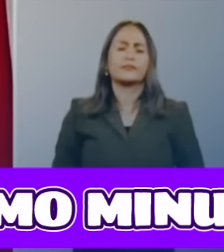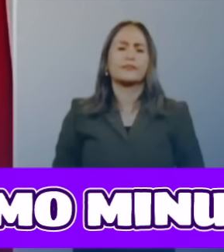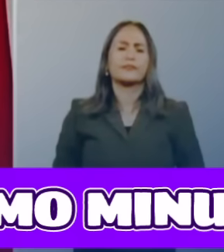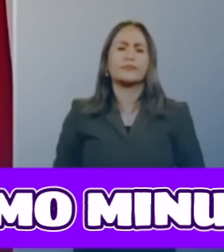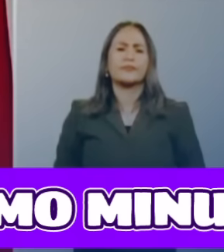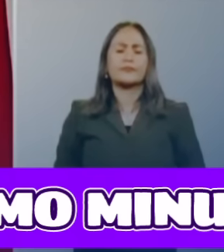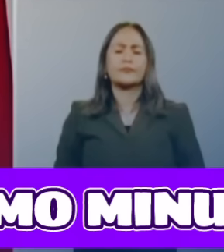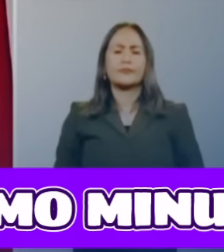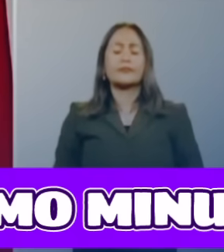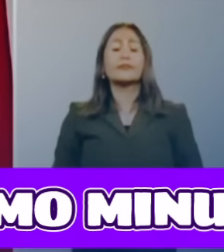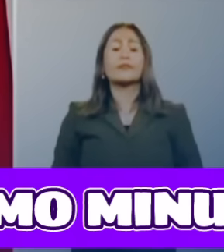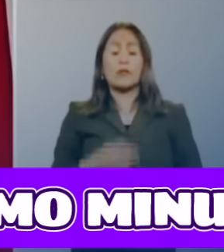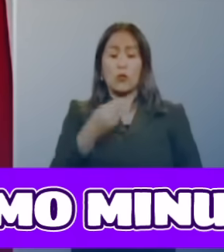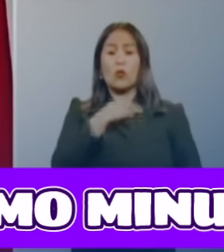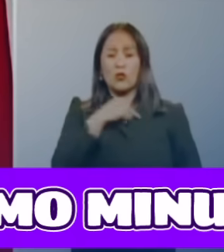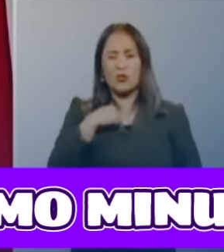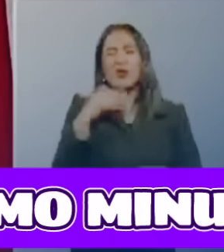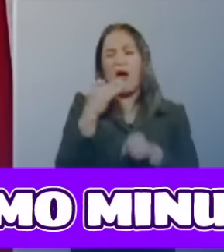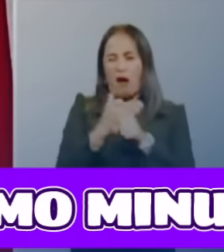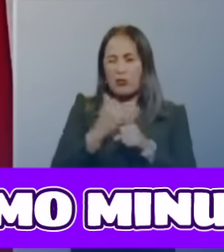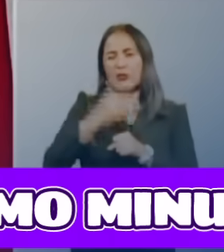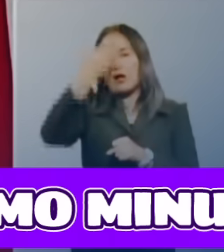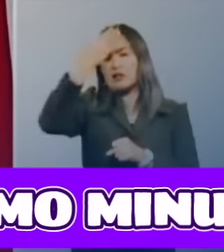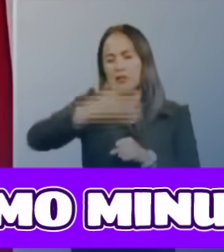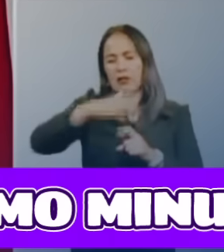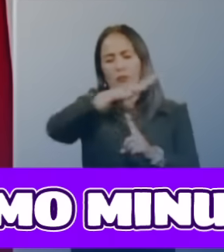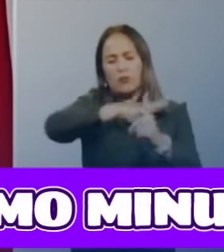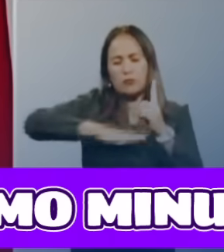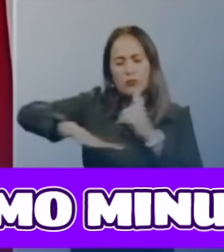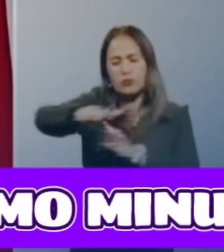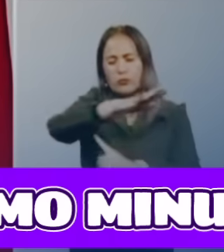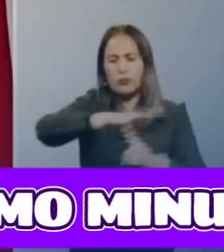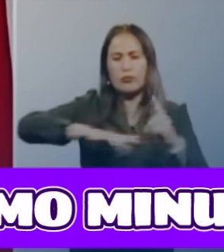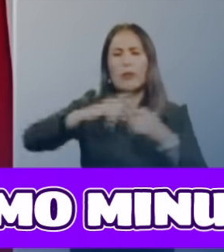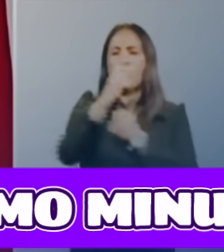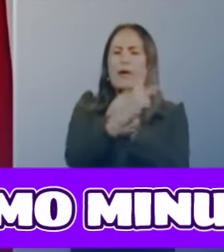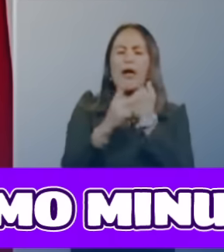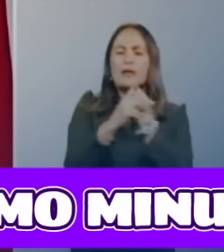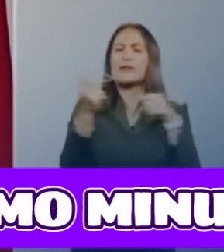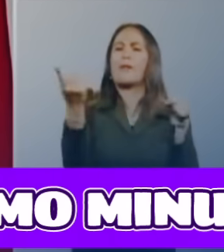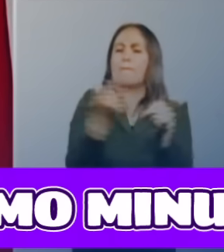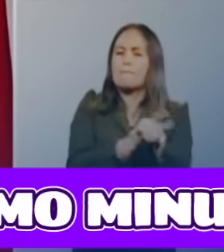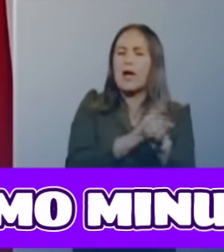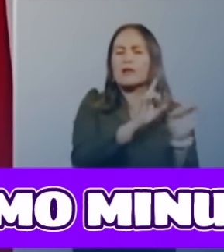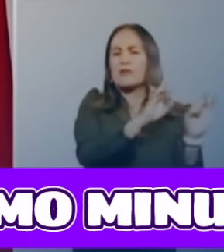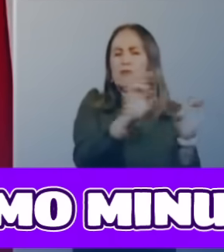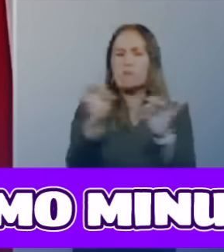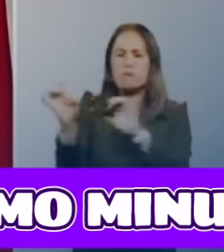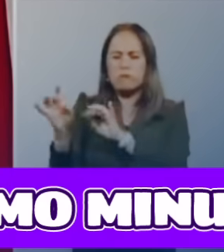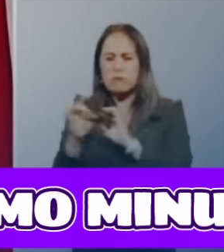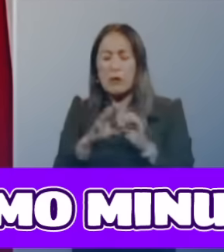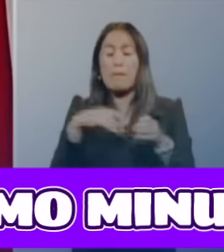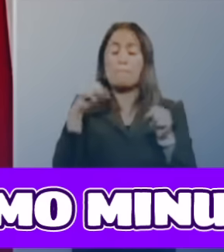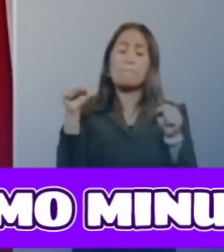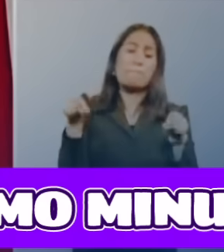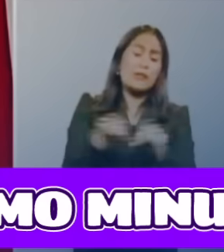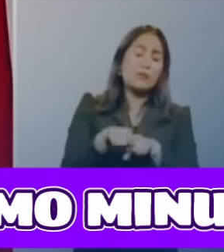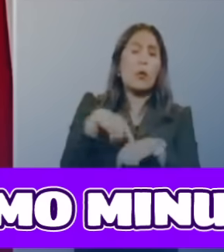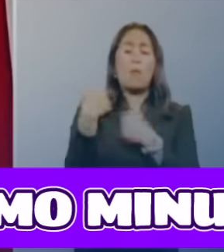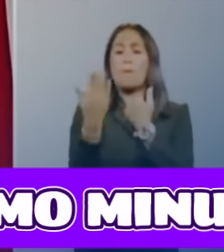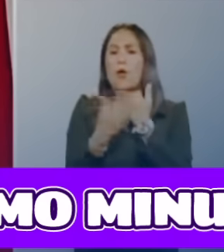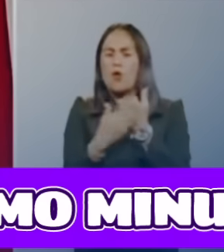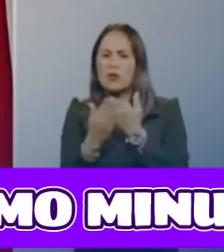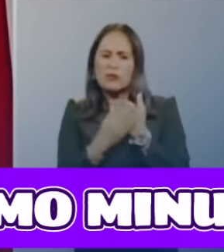Conscientes del contexto actual y sobre todo de las múltiples interrogantes a que